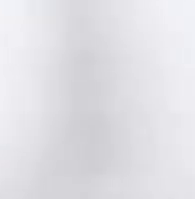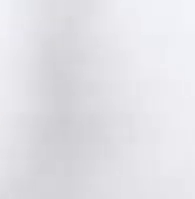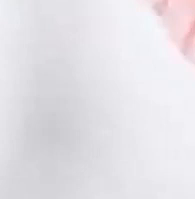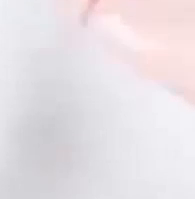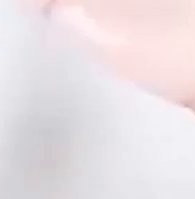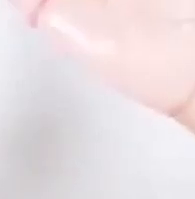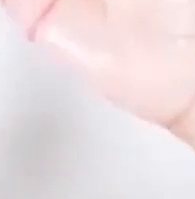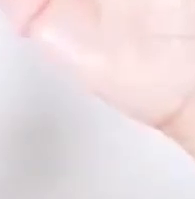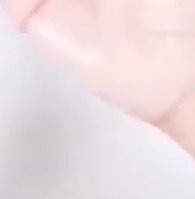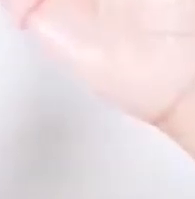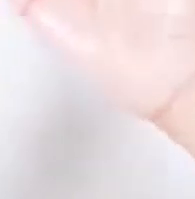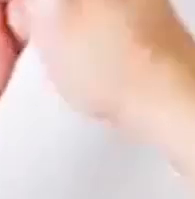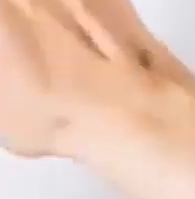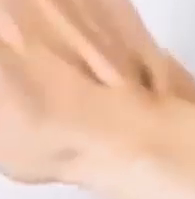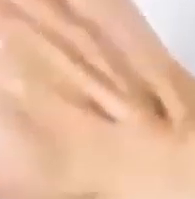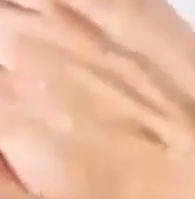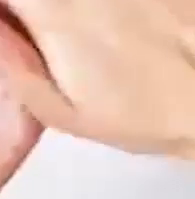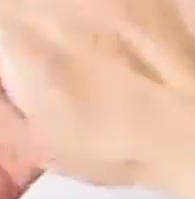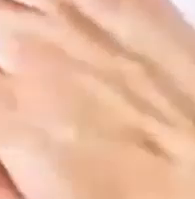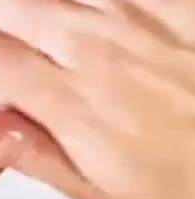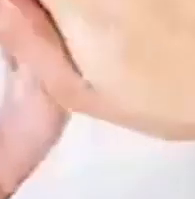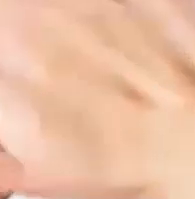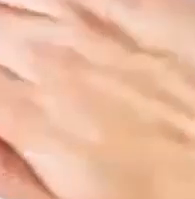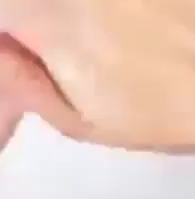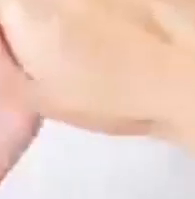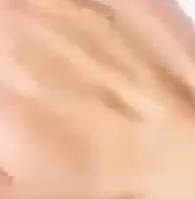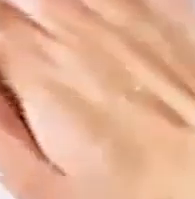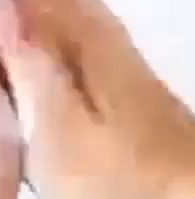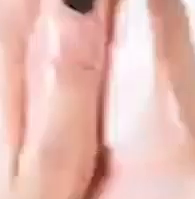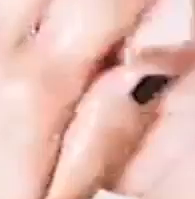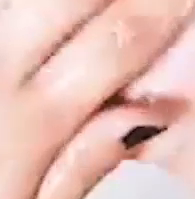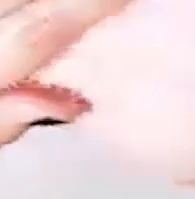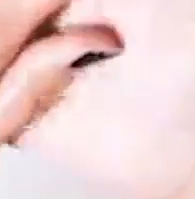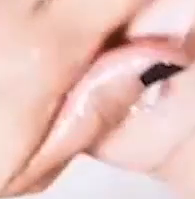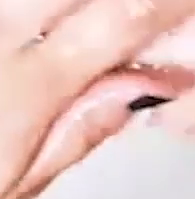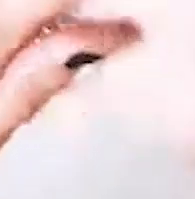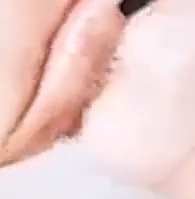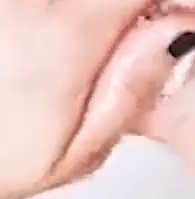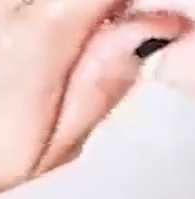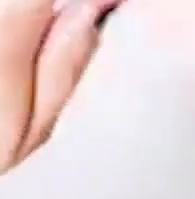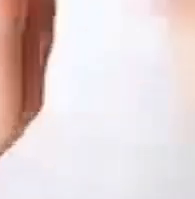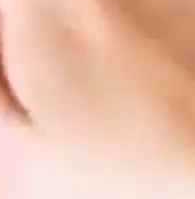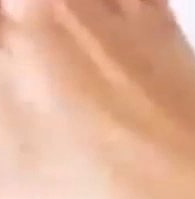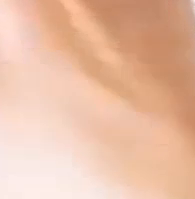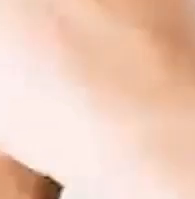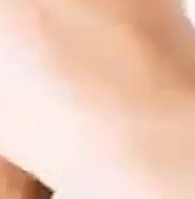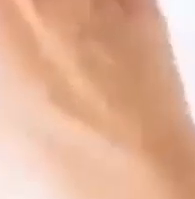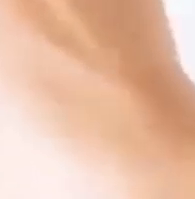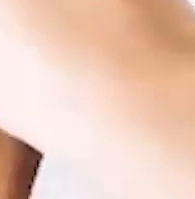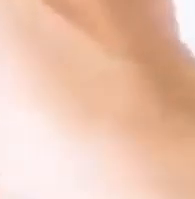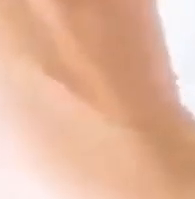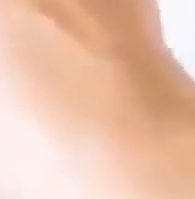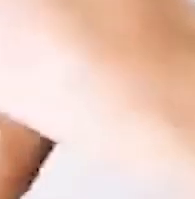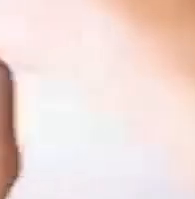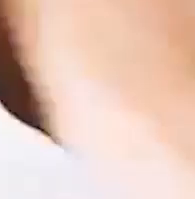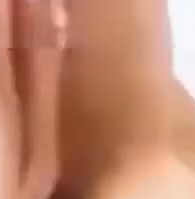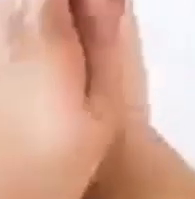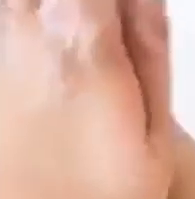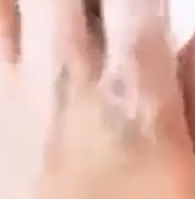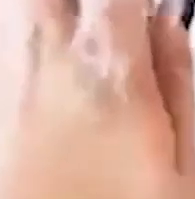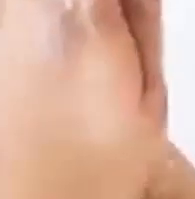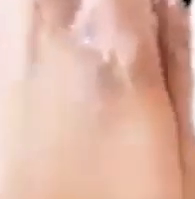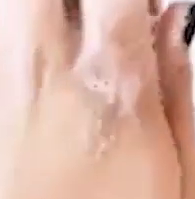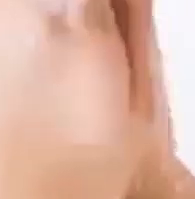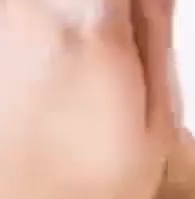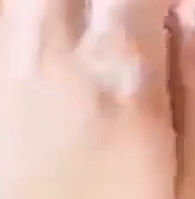jabón suficiente para cubrir toda la superficie de las manos. Frótese la palma de la mano. Frote la palma de la mano derecha con el dorso